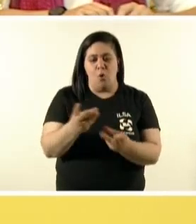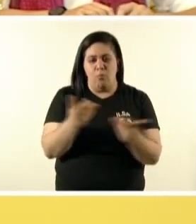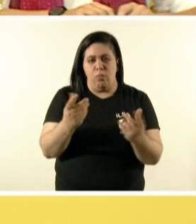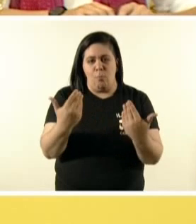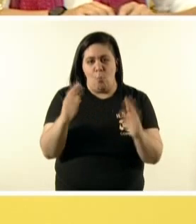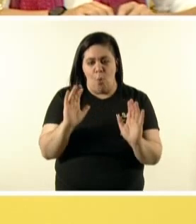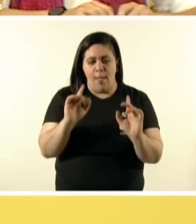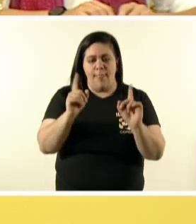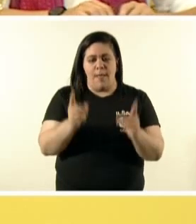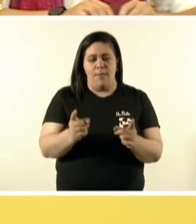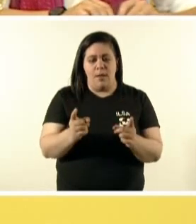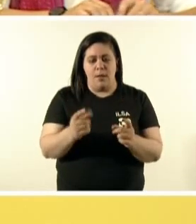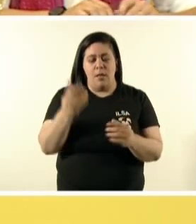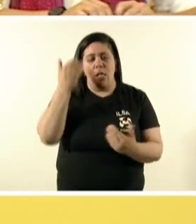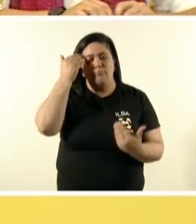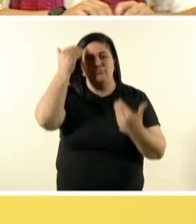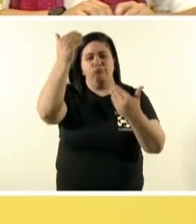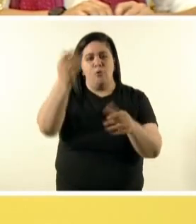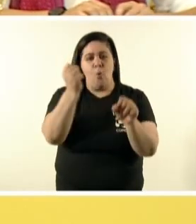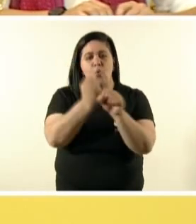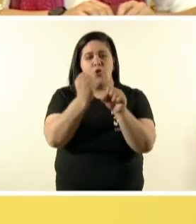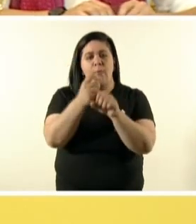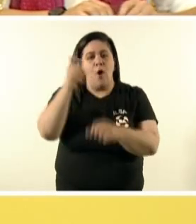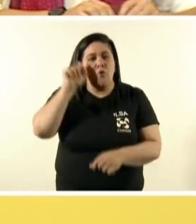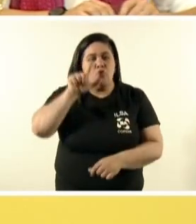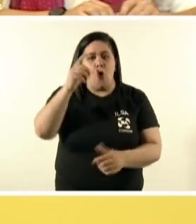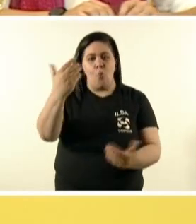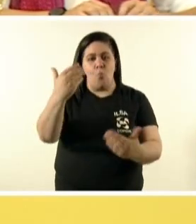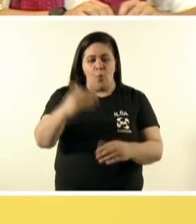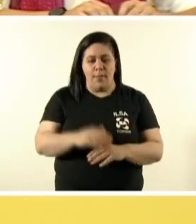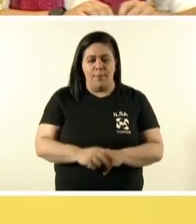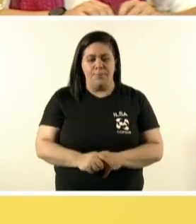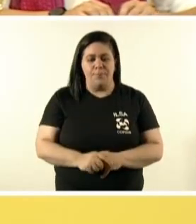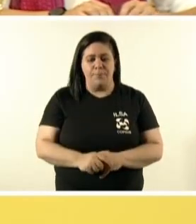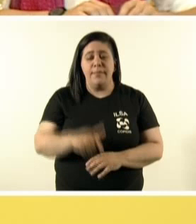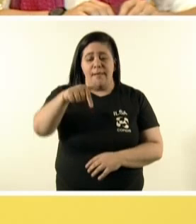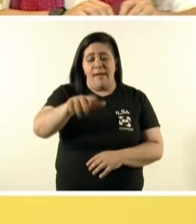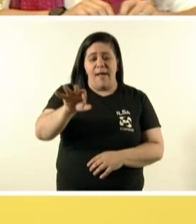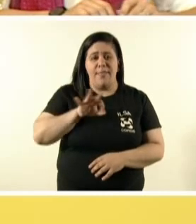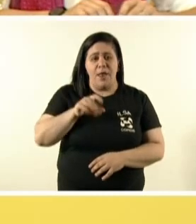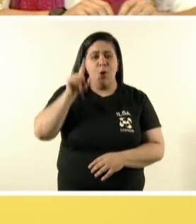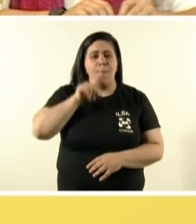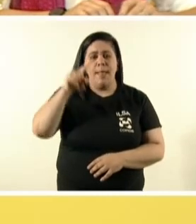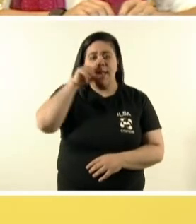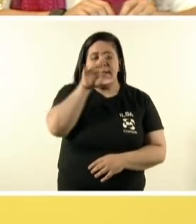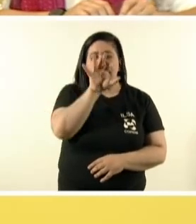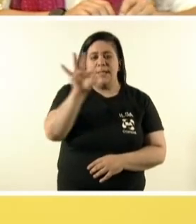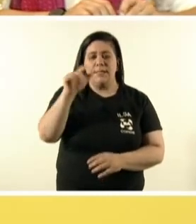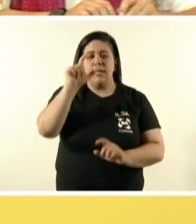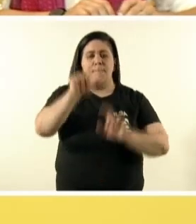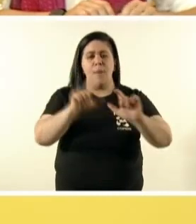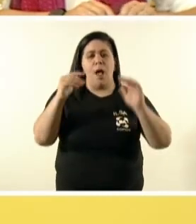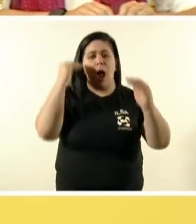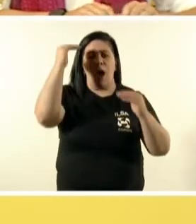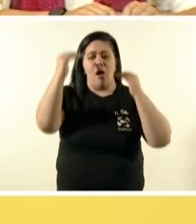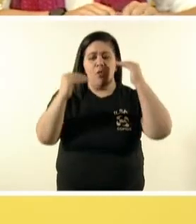les permite aspirar a buscar un mejor trabajo. Ya se recibieron este año 1.700 adultos y